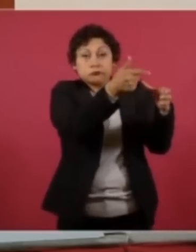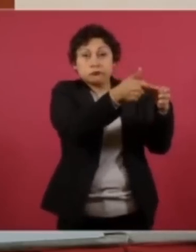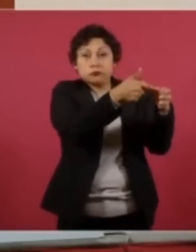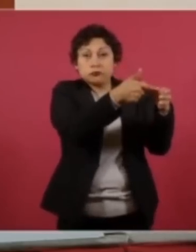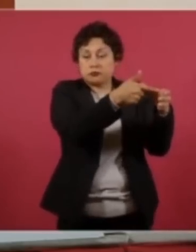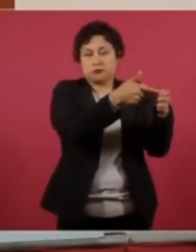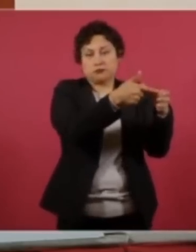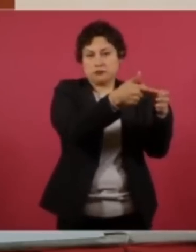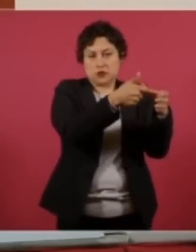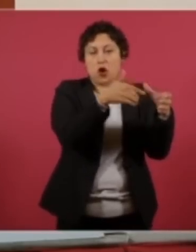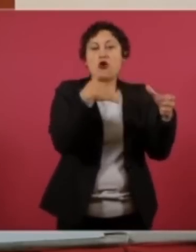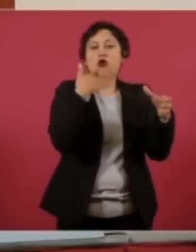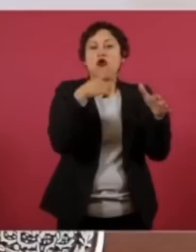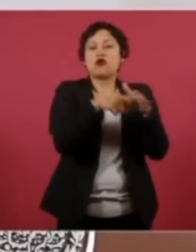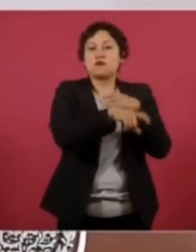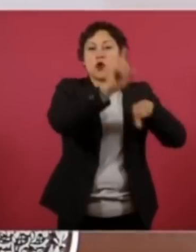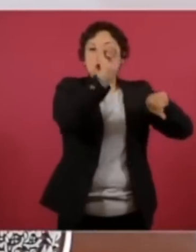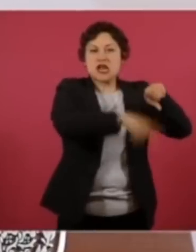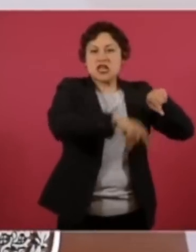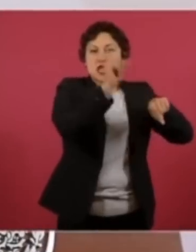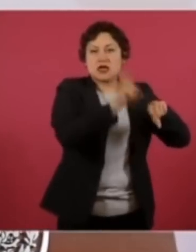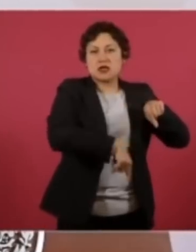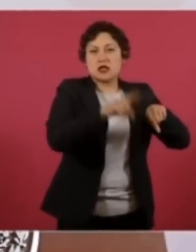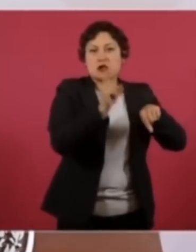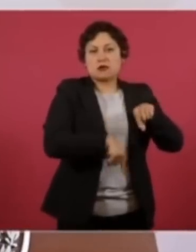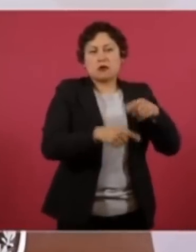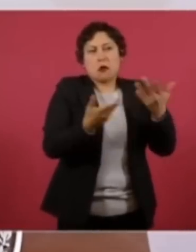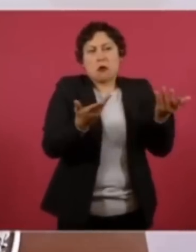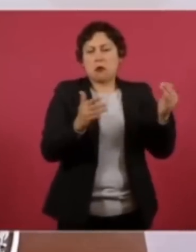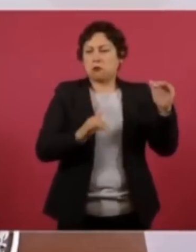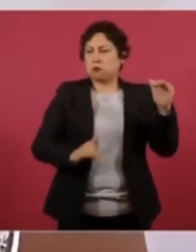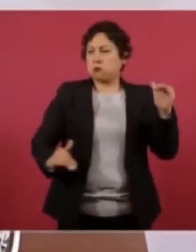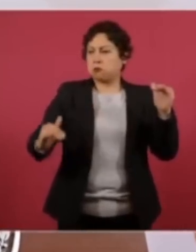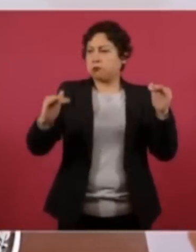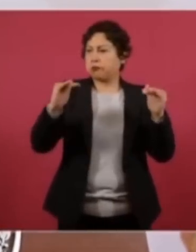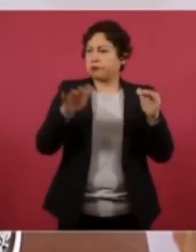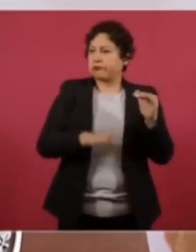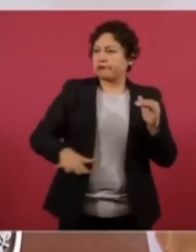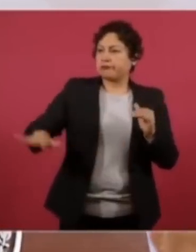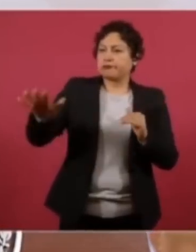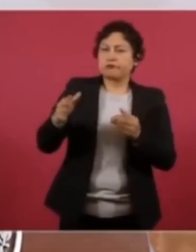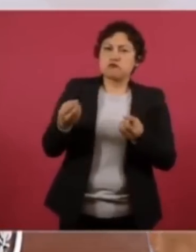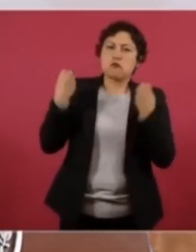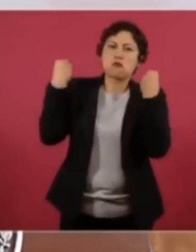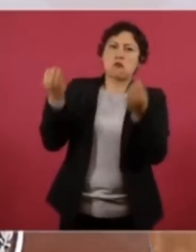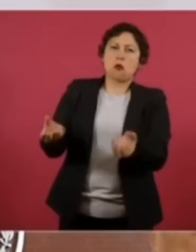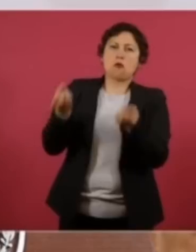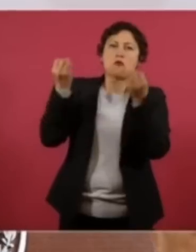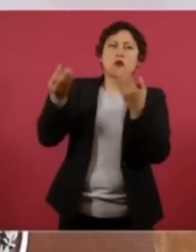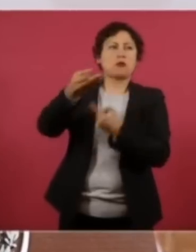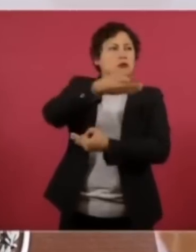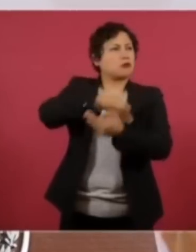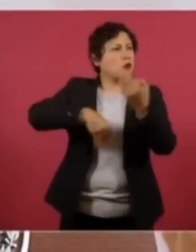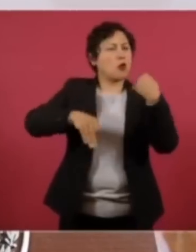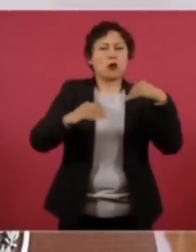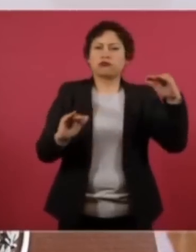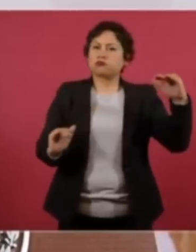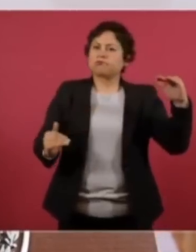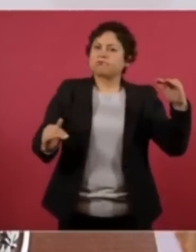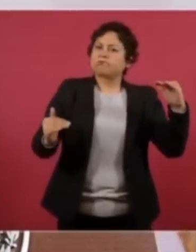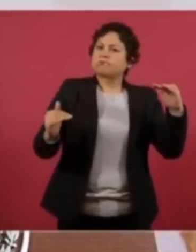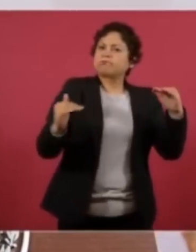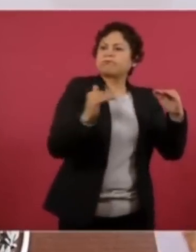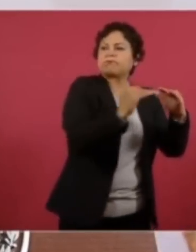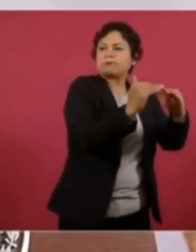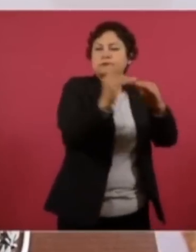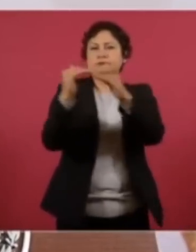se distribuye entre todos y alcanza a todos y permite mejorar las condiciones de